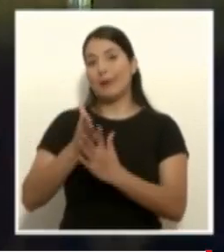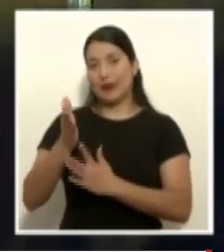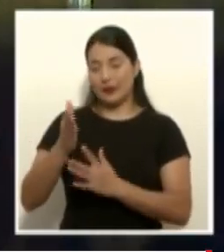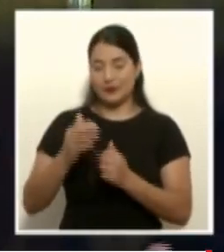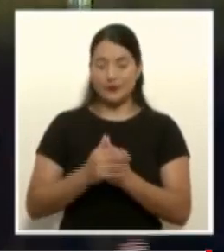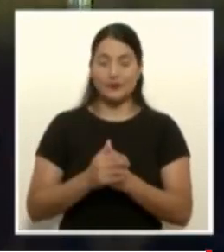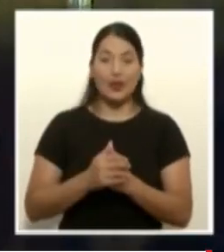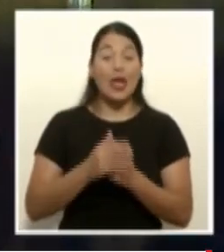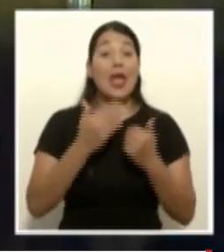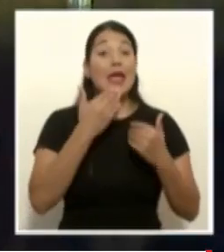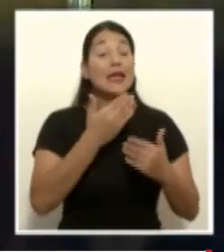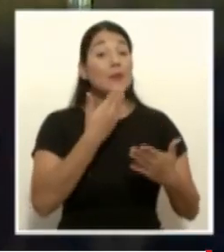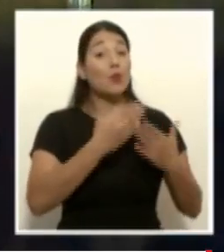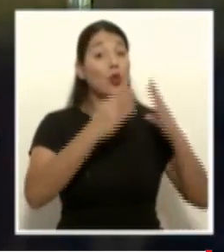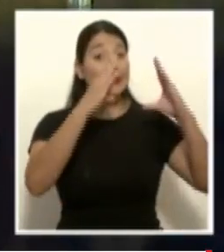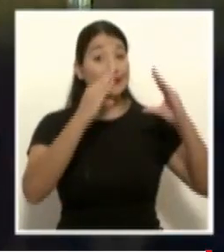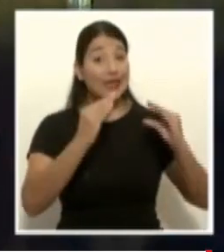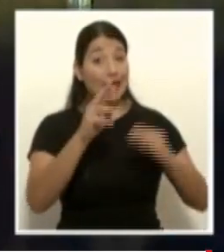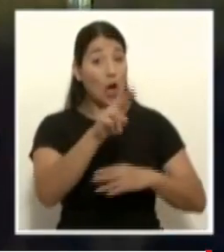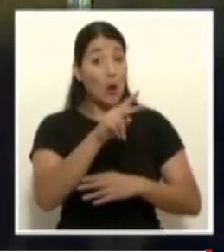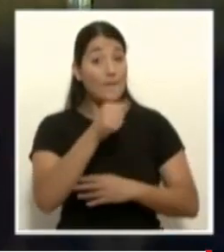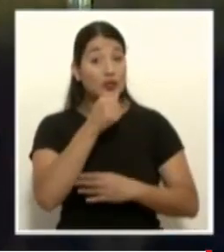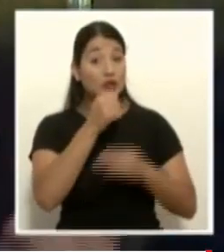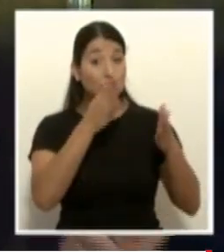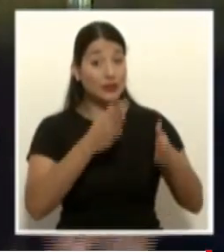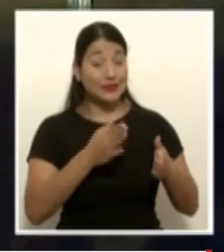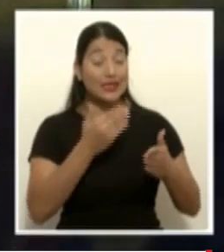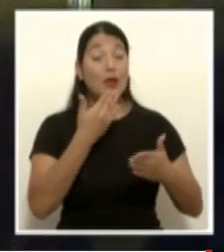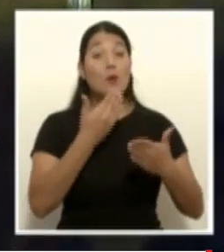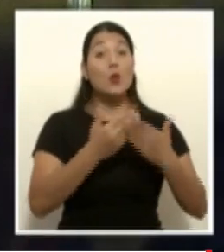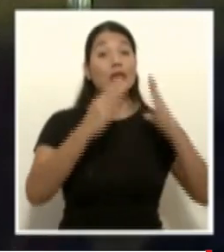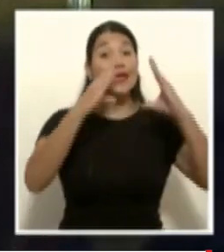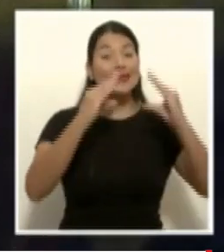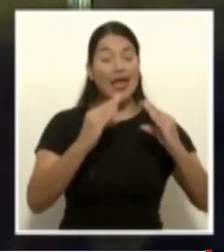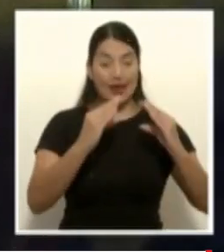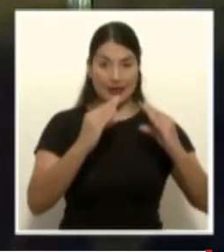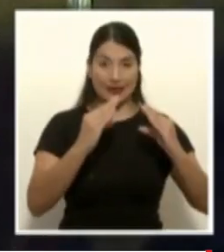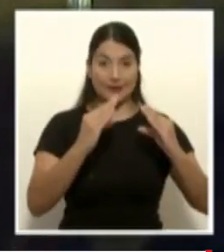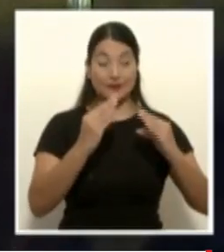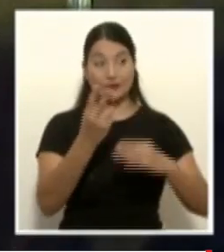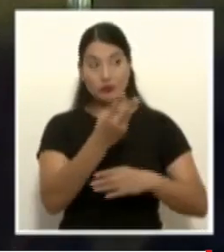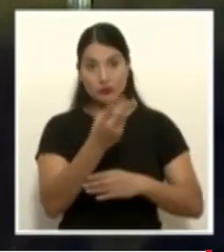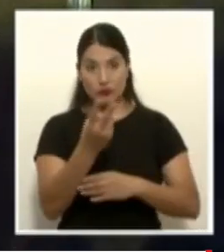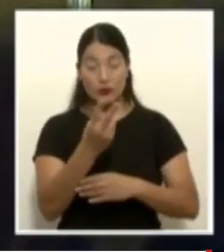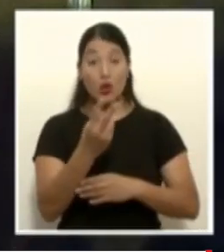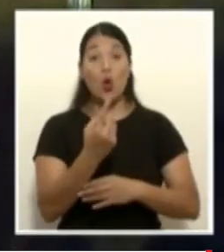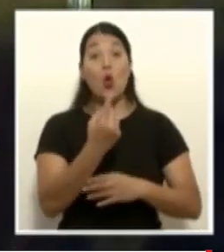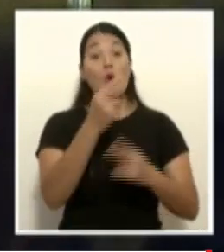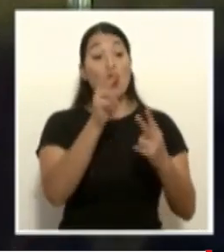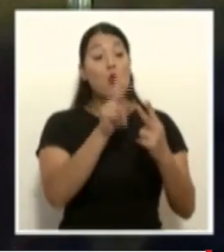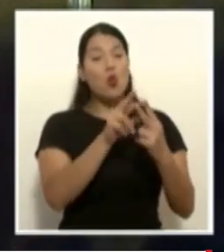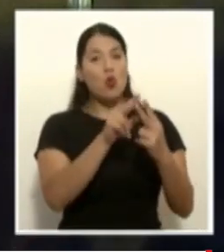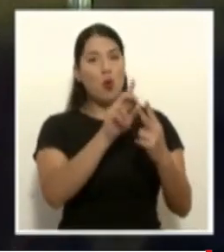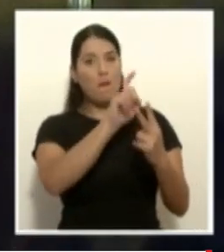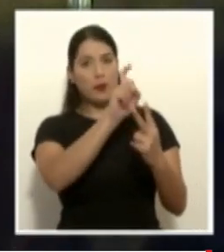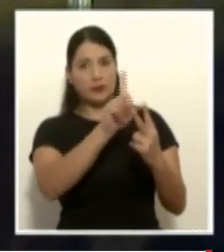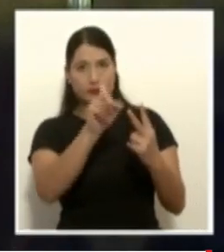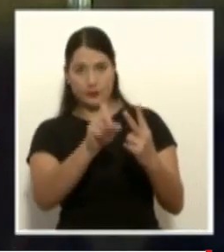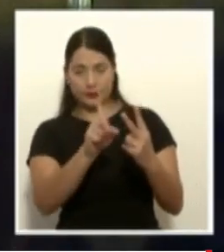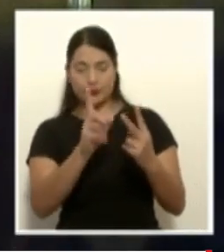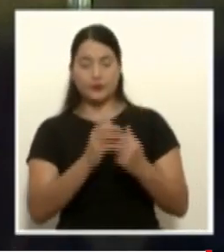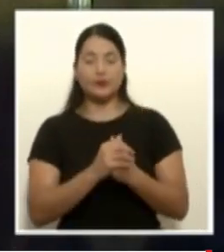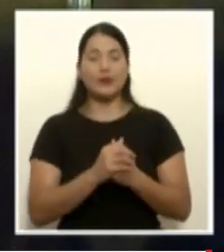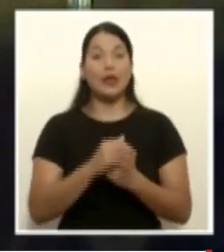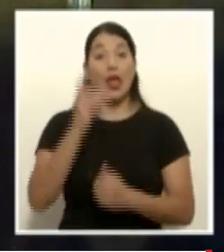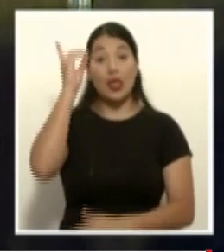los compañeros acá presentes y para el señor ministro, el señor Macaya. Es una pregunta para cada uno también. Don Daniel, sabemos,